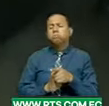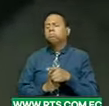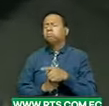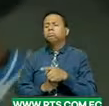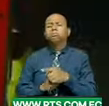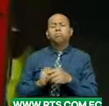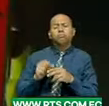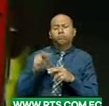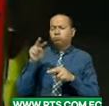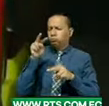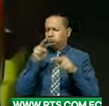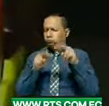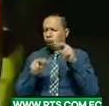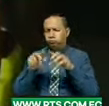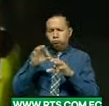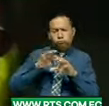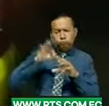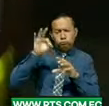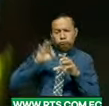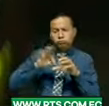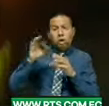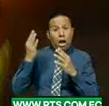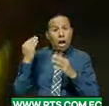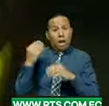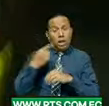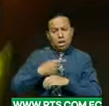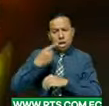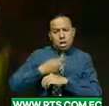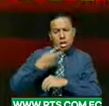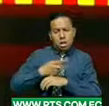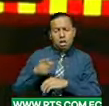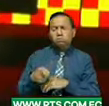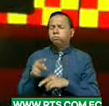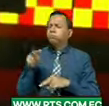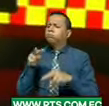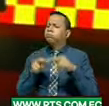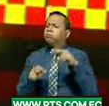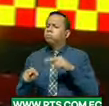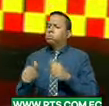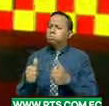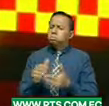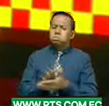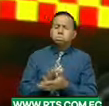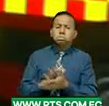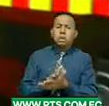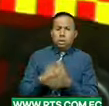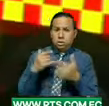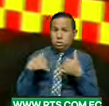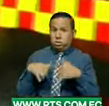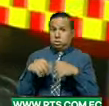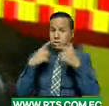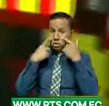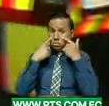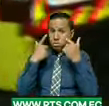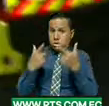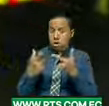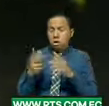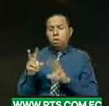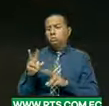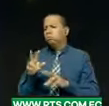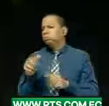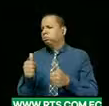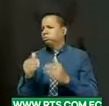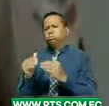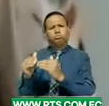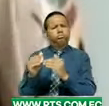parámetros normales en estos días que estuvo aquí hospitalizada, valorada, y la niña igual se mantiene en observación. Está hospitalizada, pero está